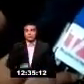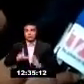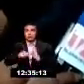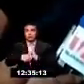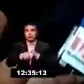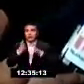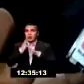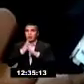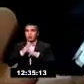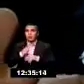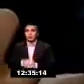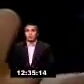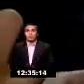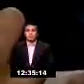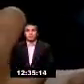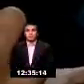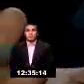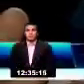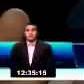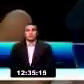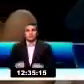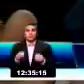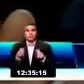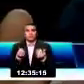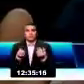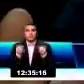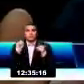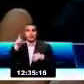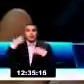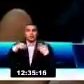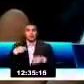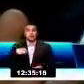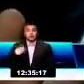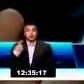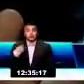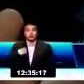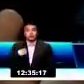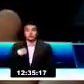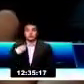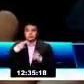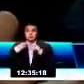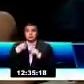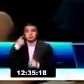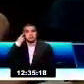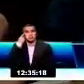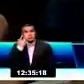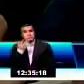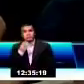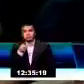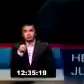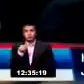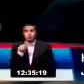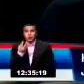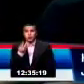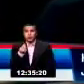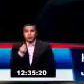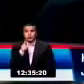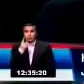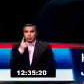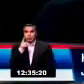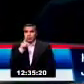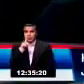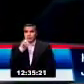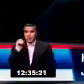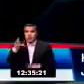hablaron de esta cantidad exorbitante. Solamente yo hago un análisis y digo, ¿cuánto representa un